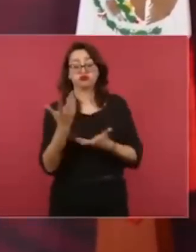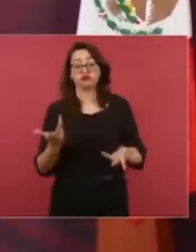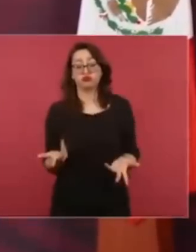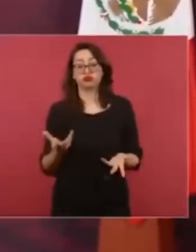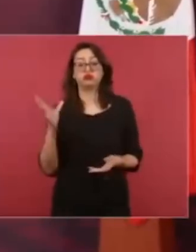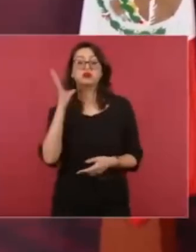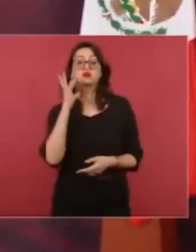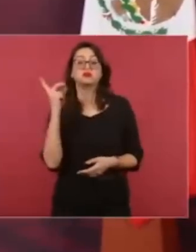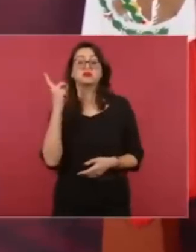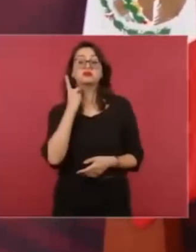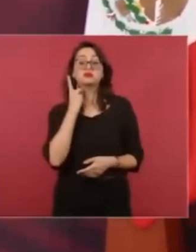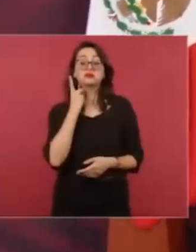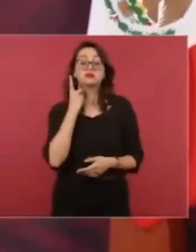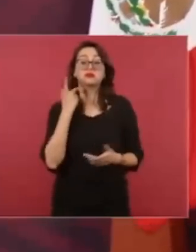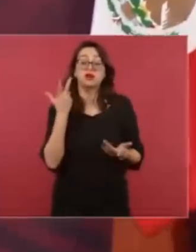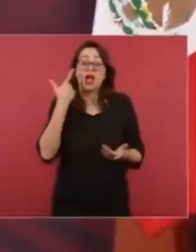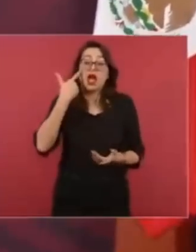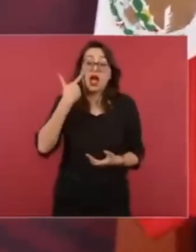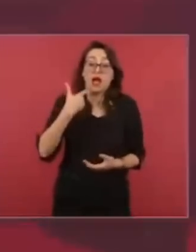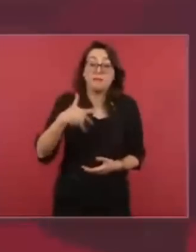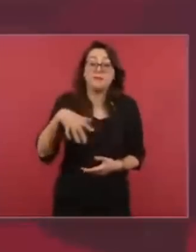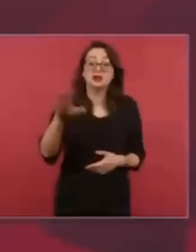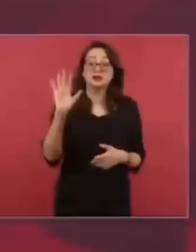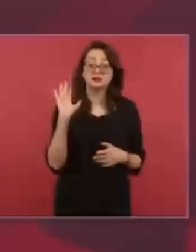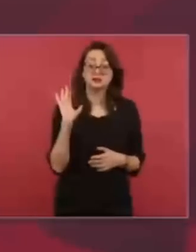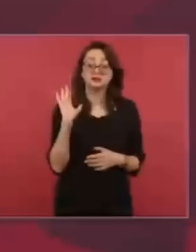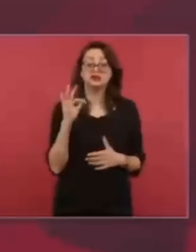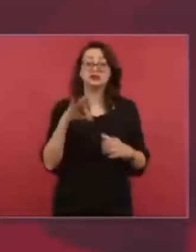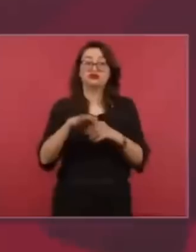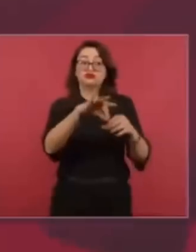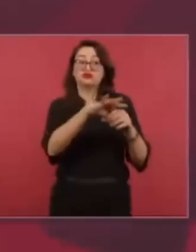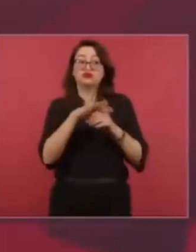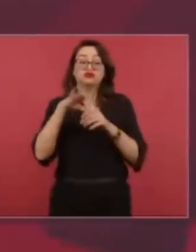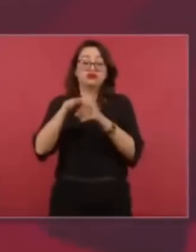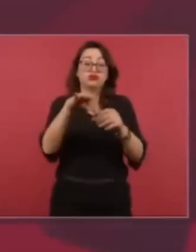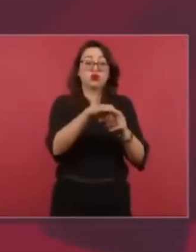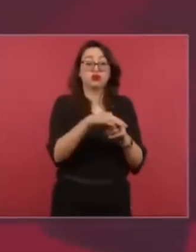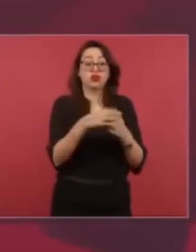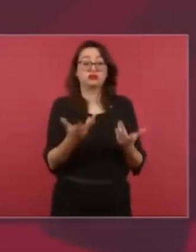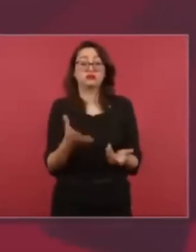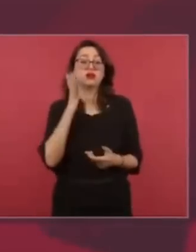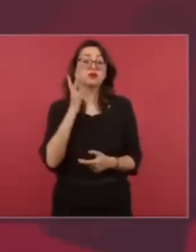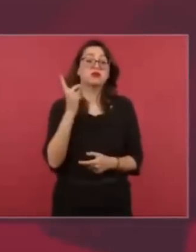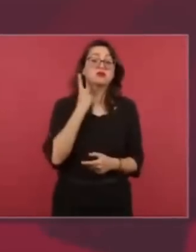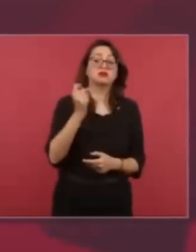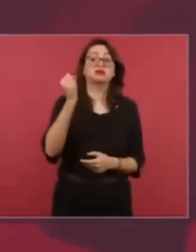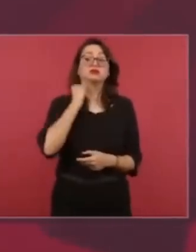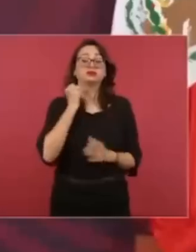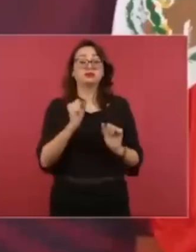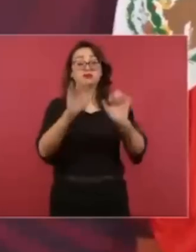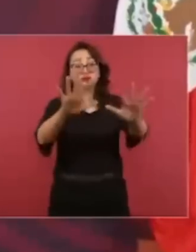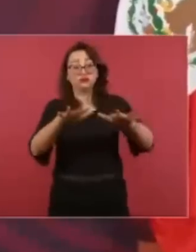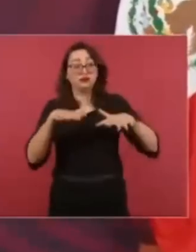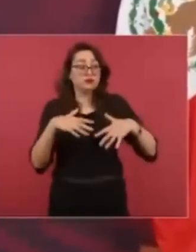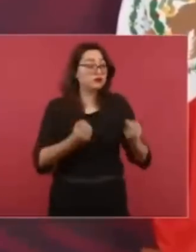En cuarenta Cincuenta años No había sucedido Esto Podríamos pasarnos Explicando Todo